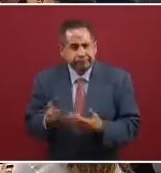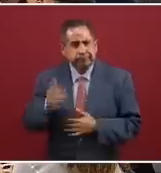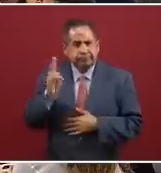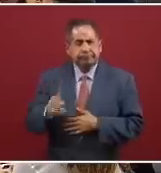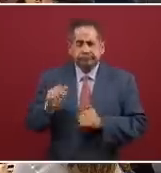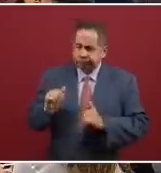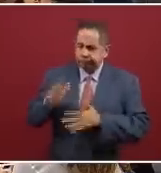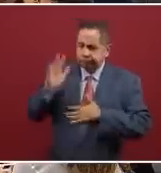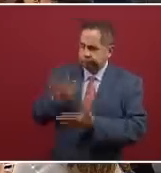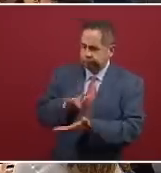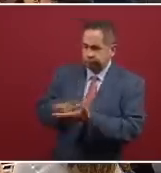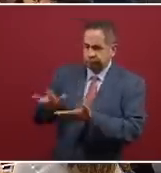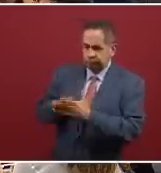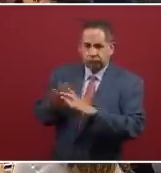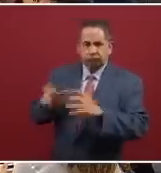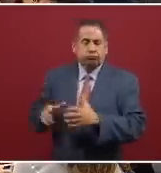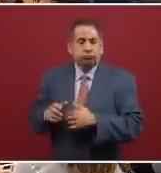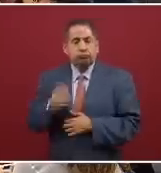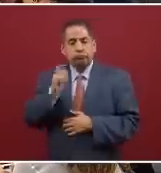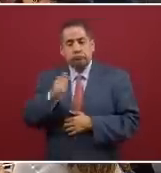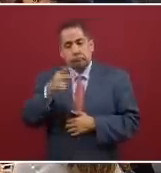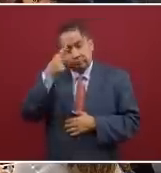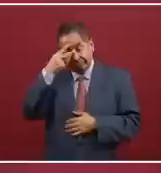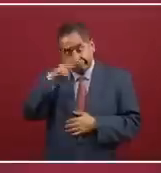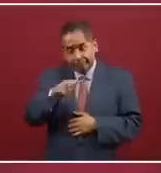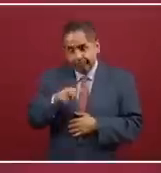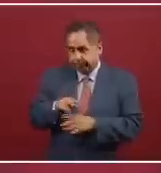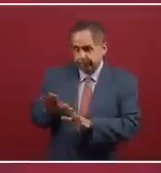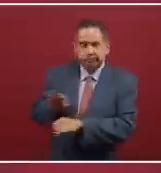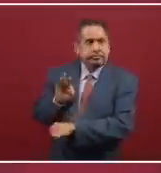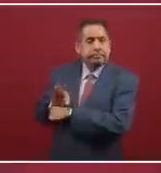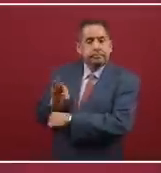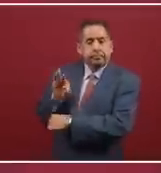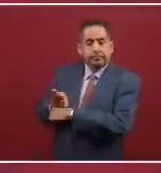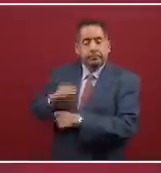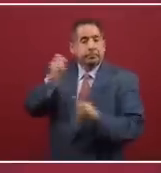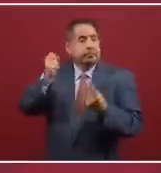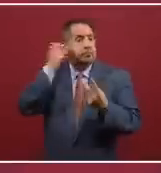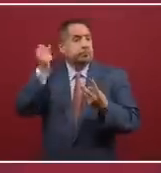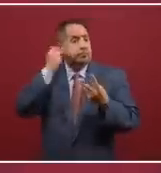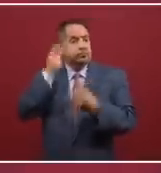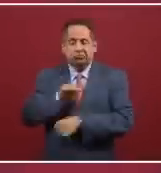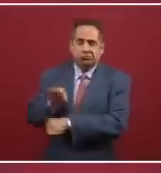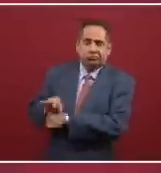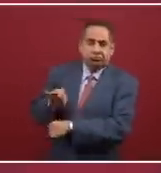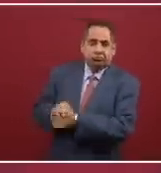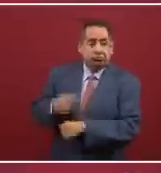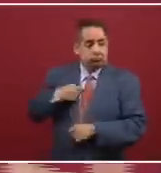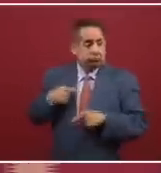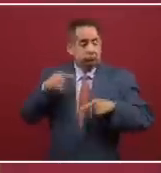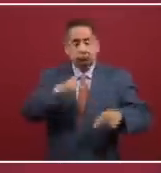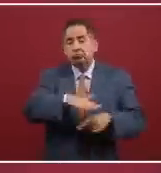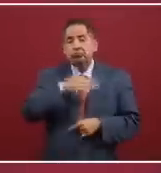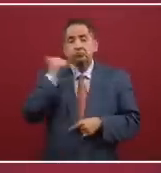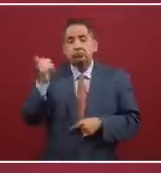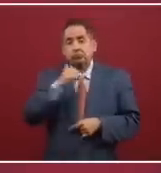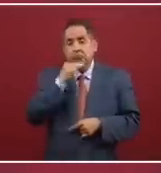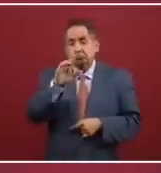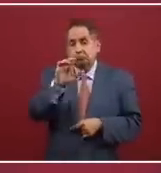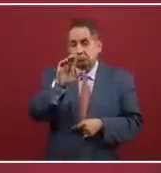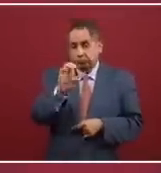y compromiso apoyarlos y ayudarlos de hecho méxico es el que está hablando por ellos en todos los foros en berlín estuve hace poco y